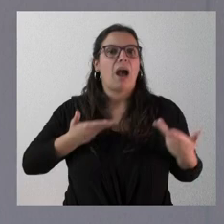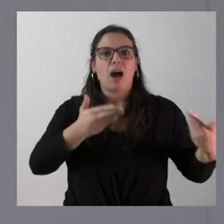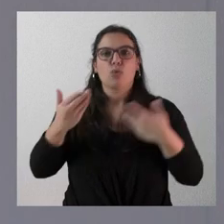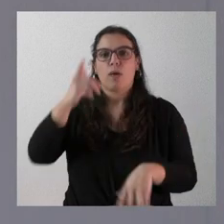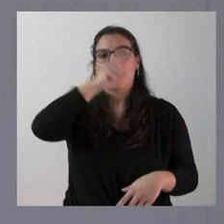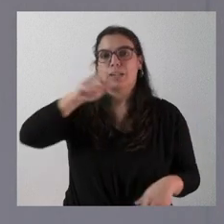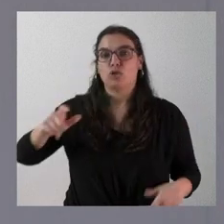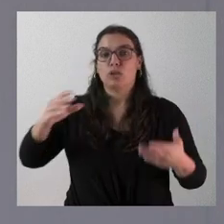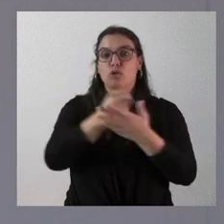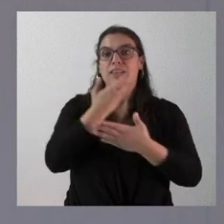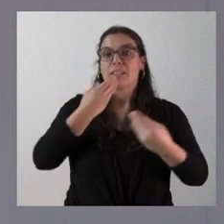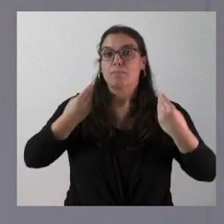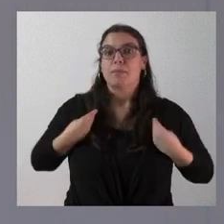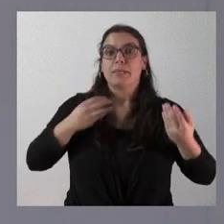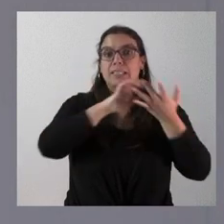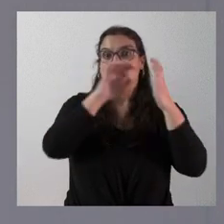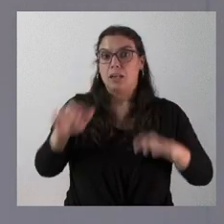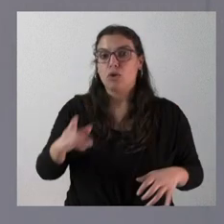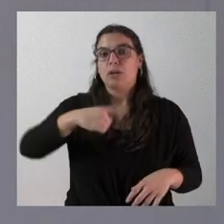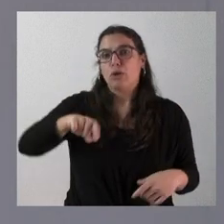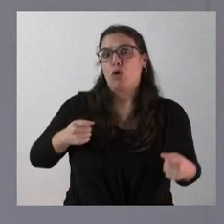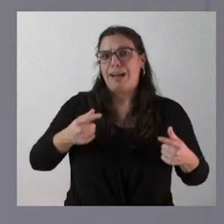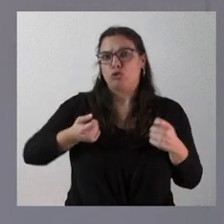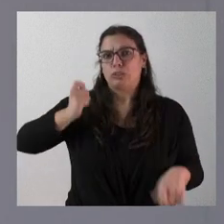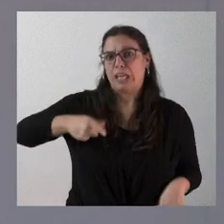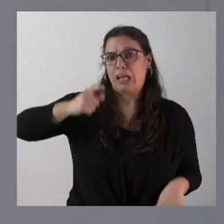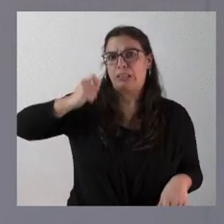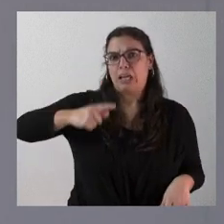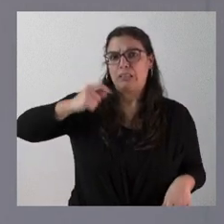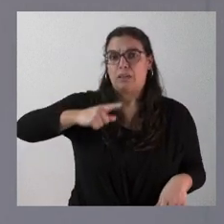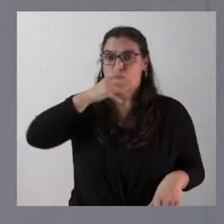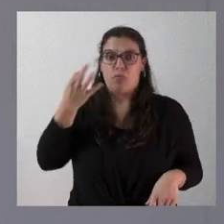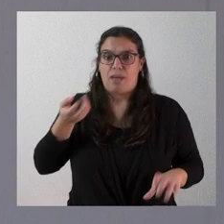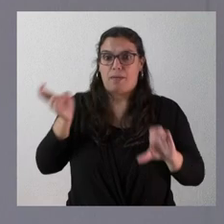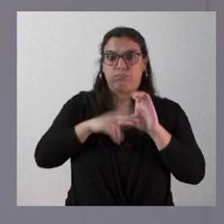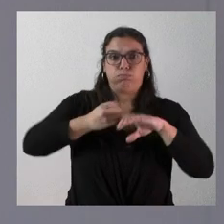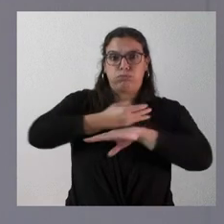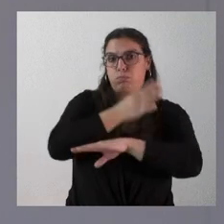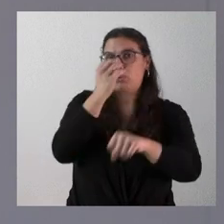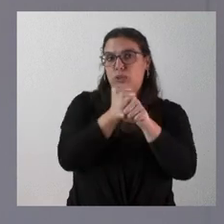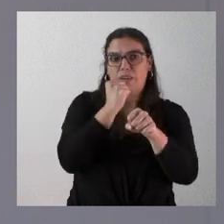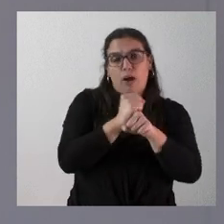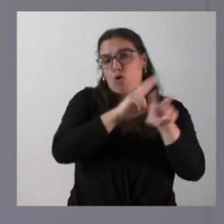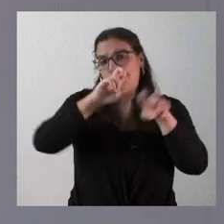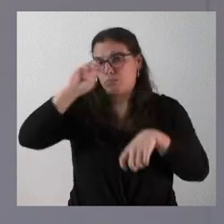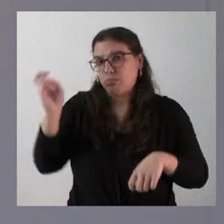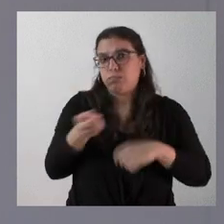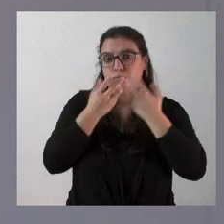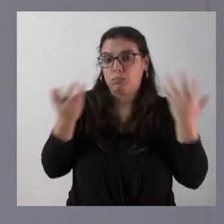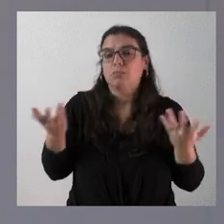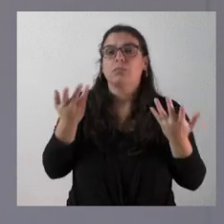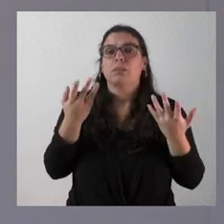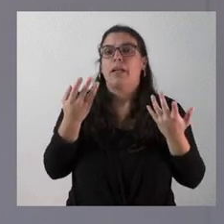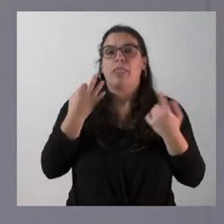siendo residentes en Castilla y león tienen un gasto recurrente como consecuencia de cuestión de trabajo o otras materias para